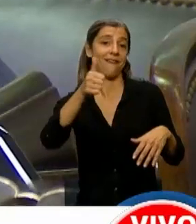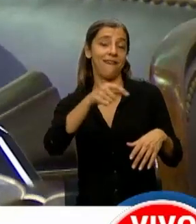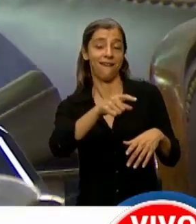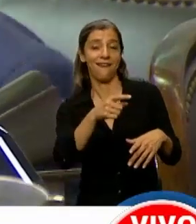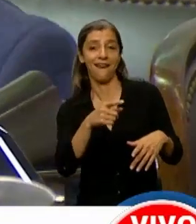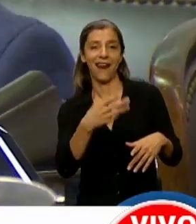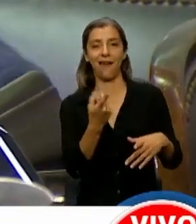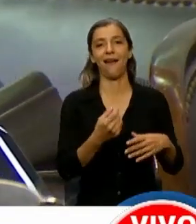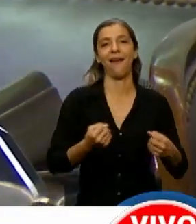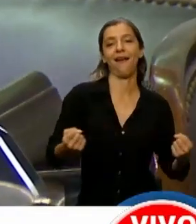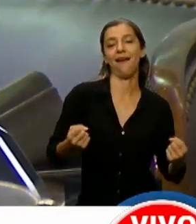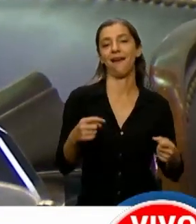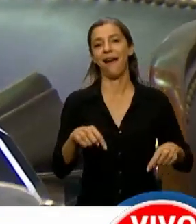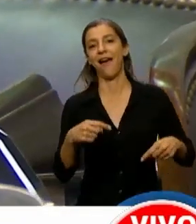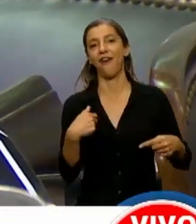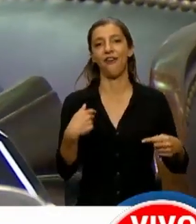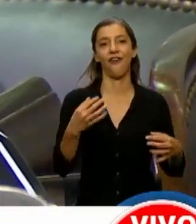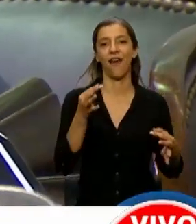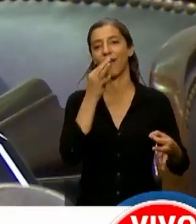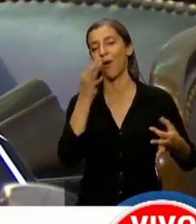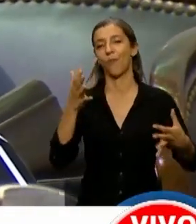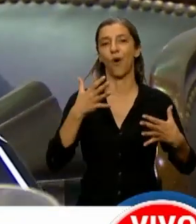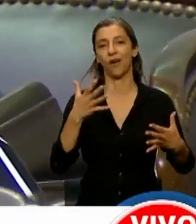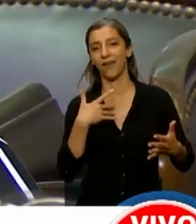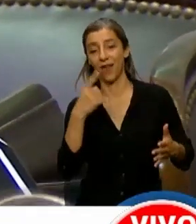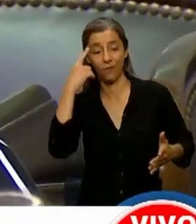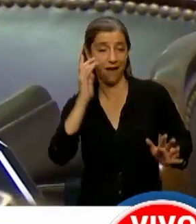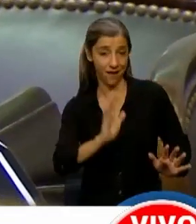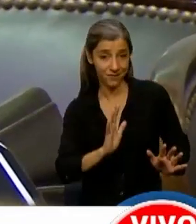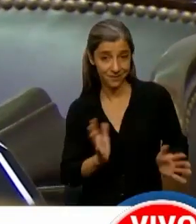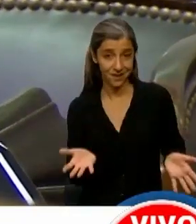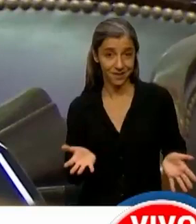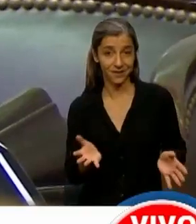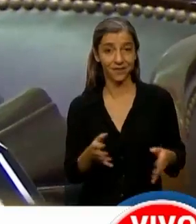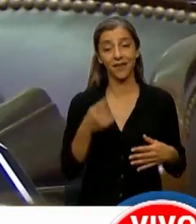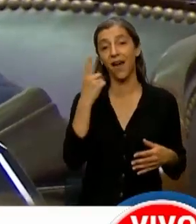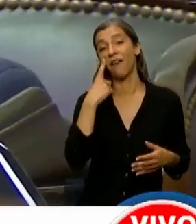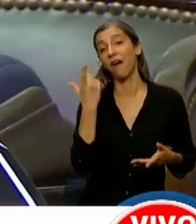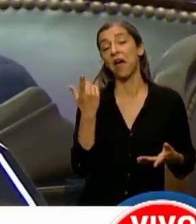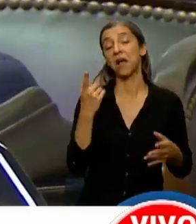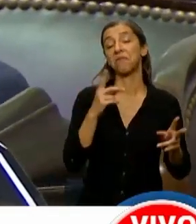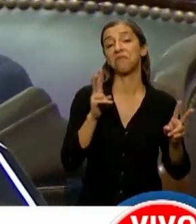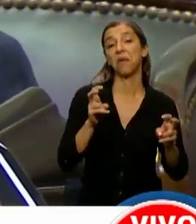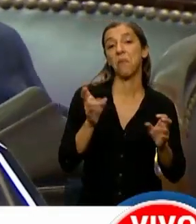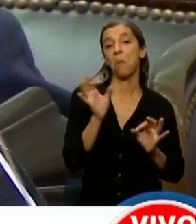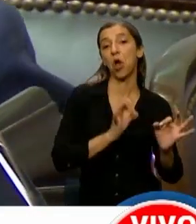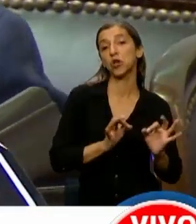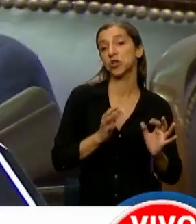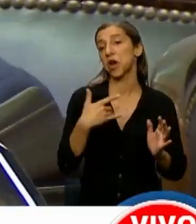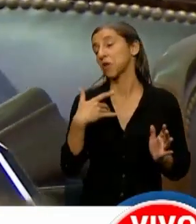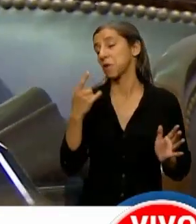dijeron, bueno, ahora podemos hacer lo que queremos en la Cámara, si tratan o no tratan nuestro proyecto, y si no,